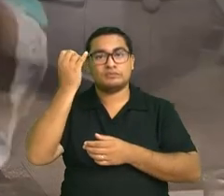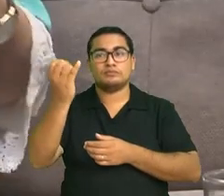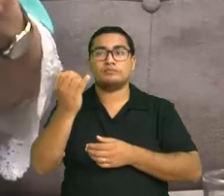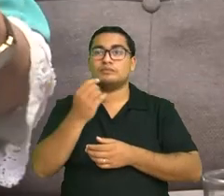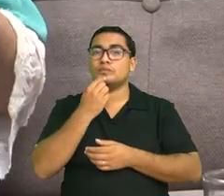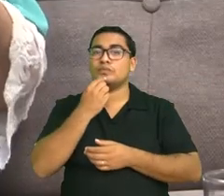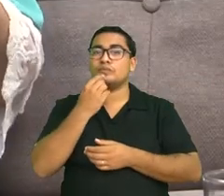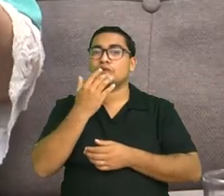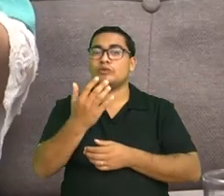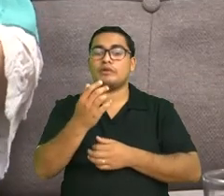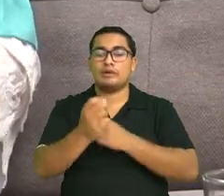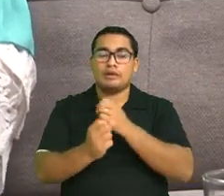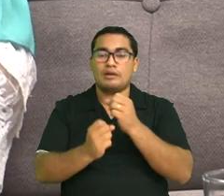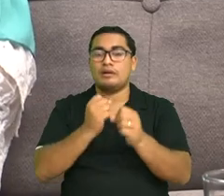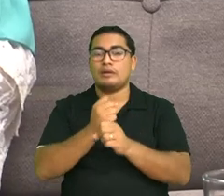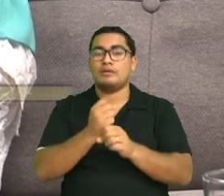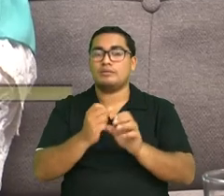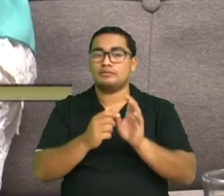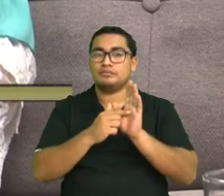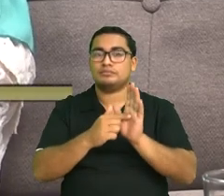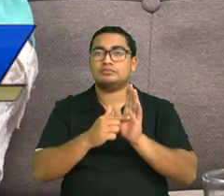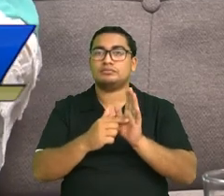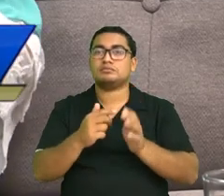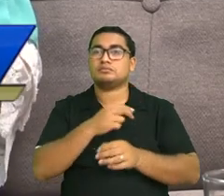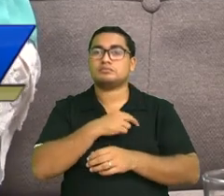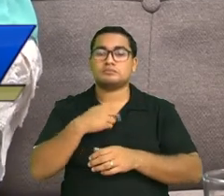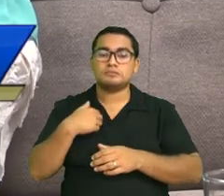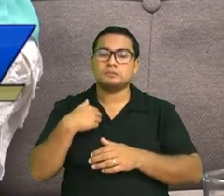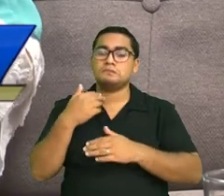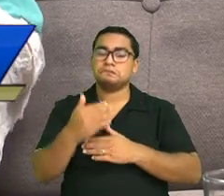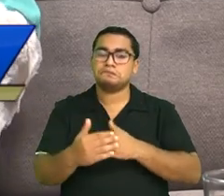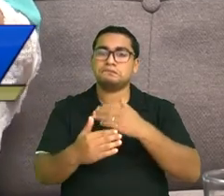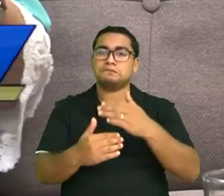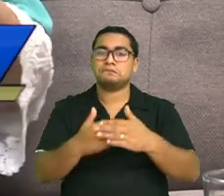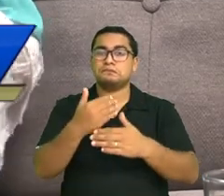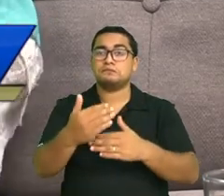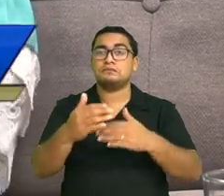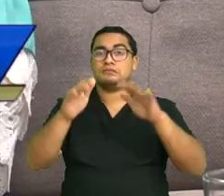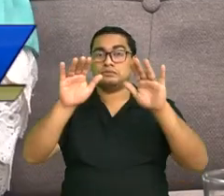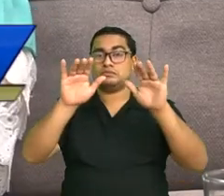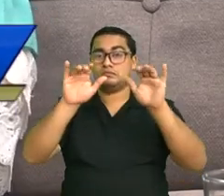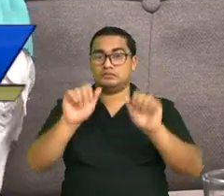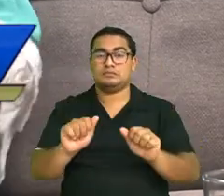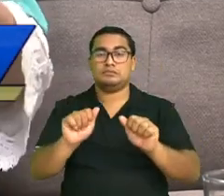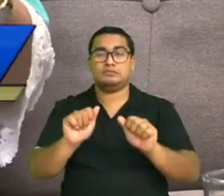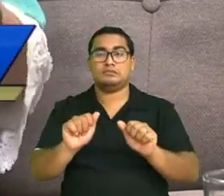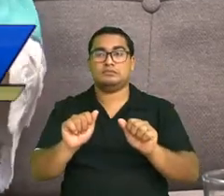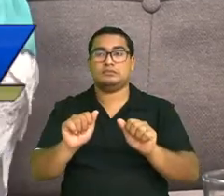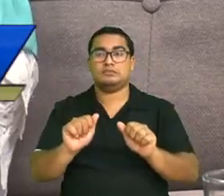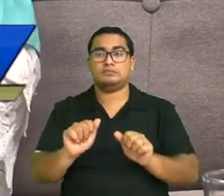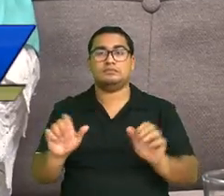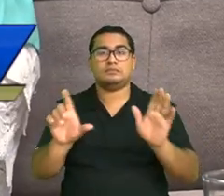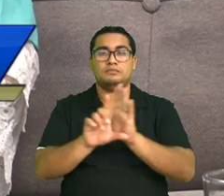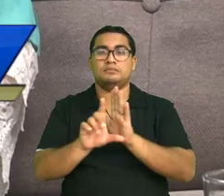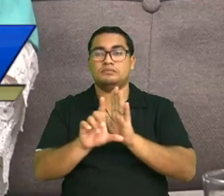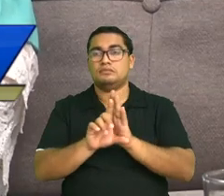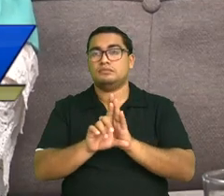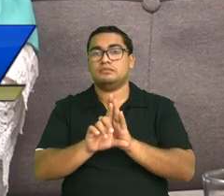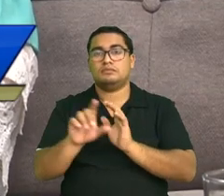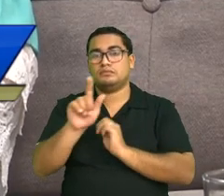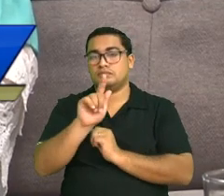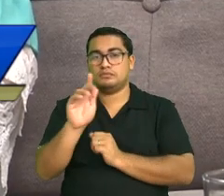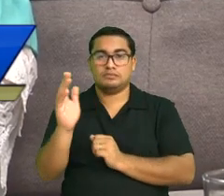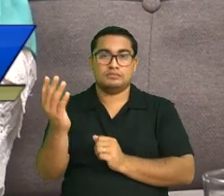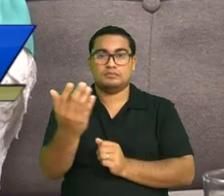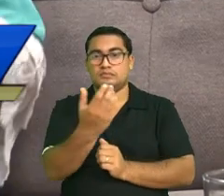a lo largo de estos años hemos venido aplicando ya parte de este marco constitucional, todas las políticas